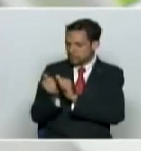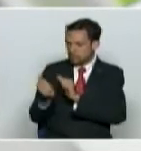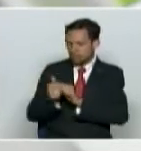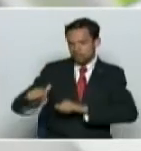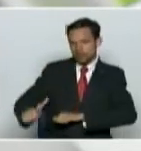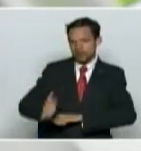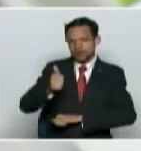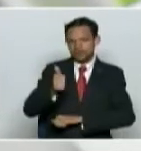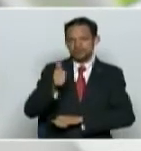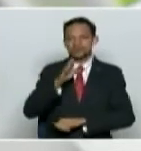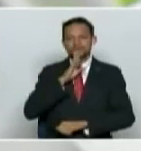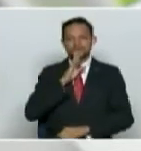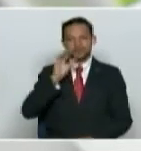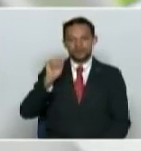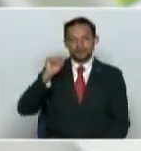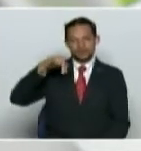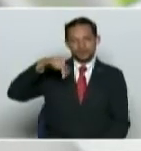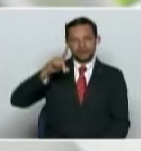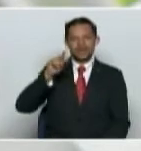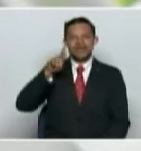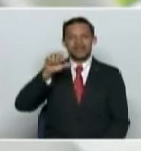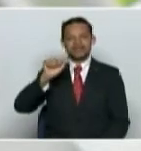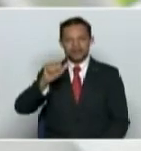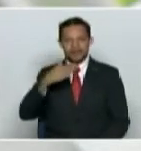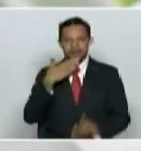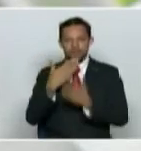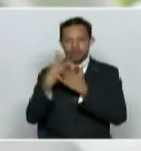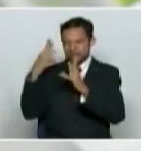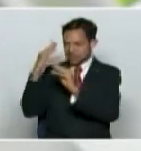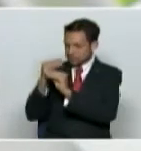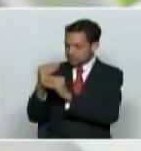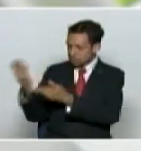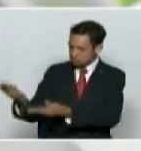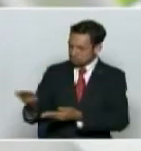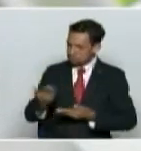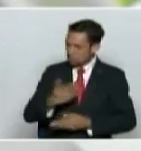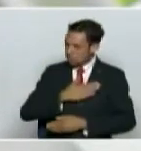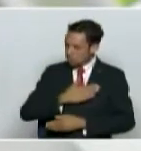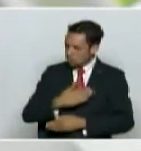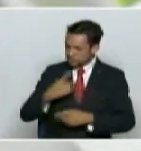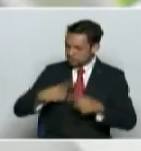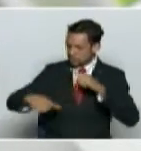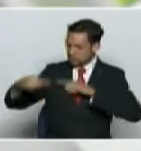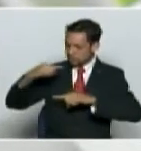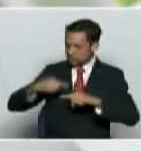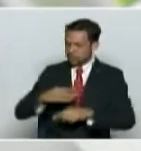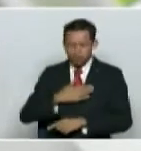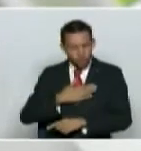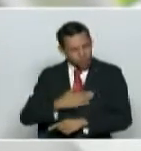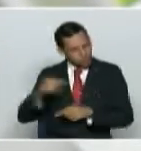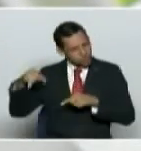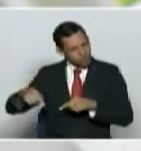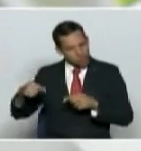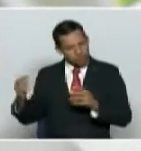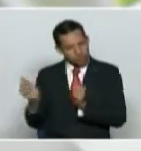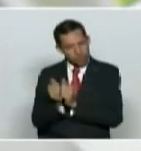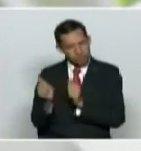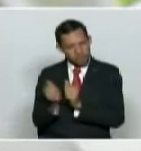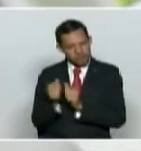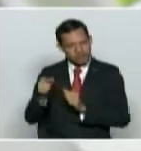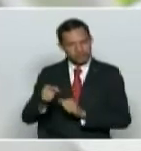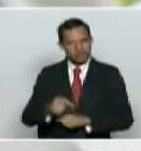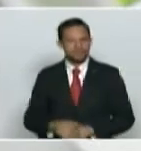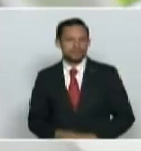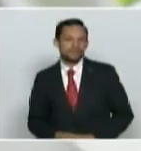presentadora, Andrea Quintero Vélez, a quien le damos la bienvenida. Andrea, tenga usted muy buenas noches. Nos complace mucho tenerla hoy con nosotros en Telecafé